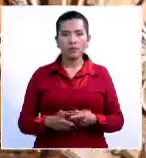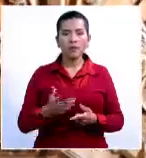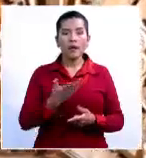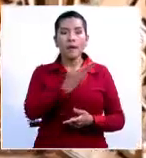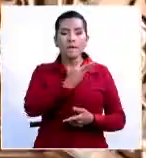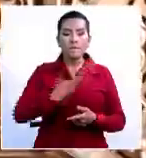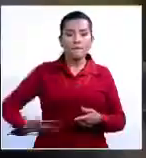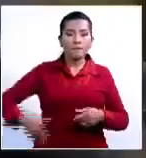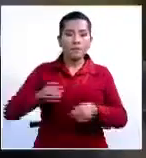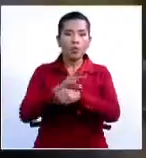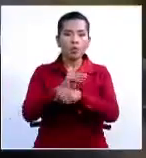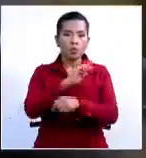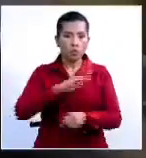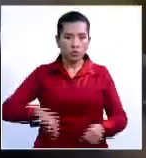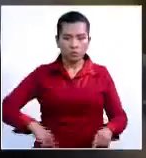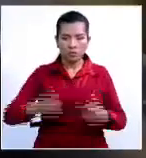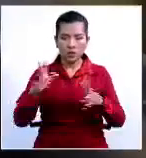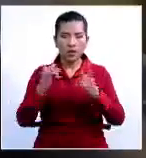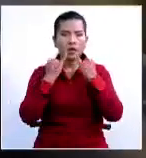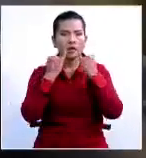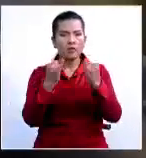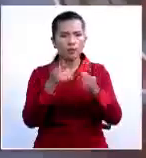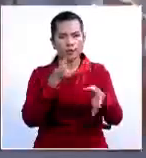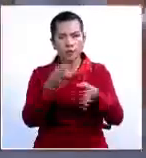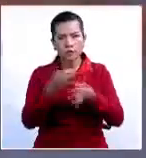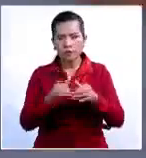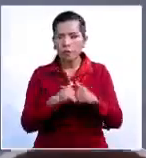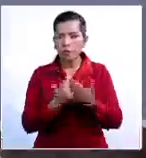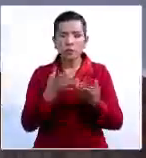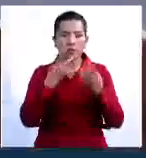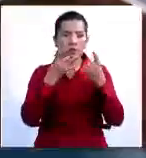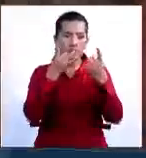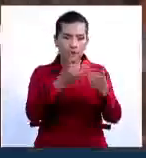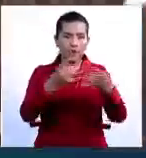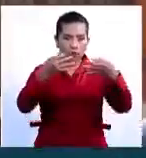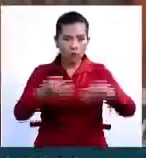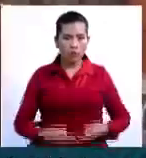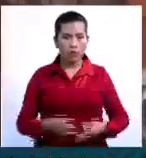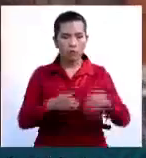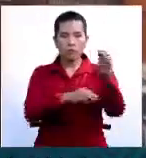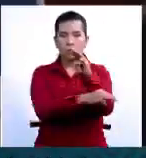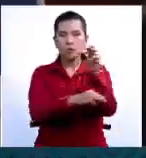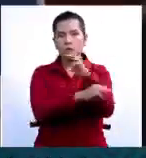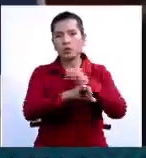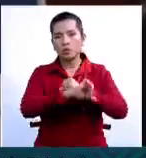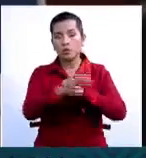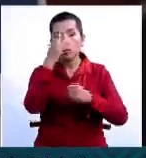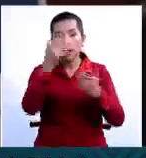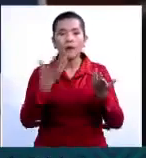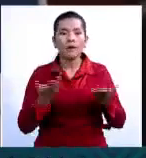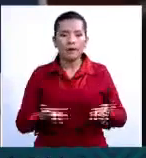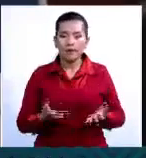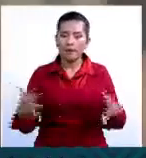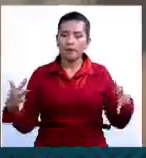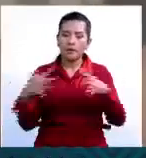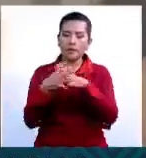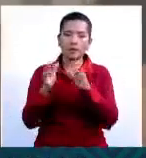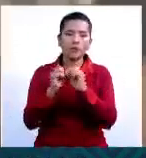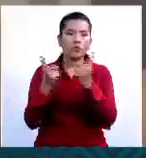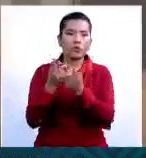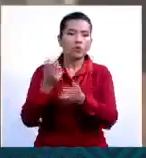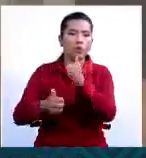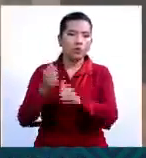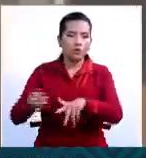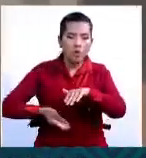Presidente del Consejo Municipal dio a conocer que se presentó denuncia formal ante el Ministerio Público sobre la presunta existencia de una red de corrupción